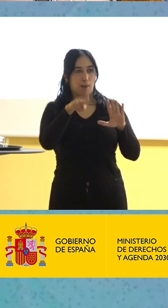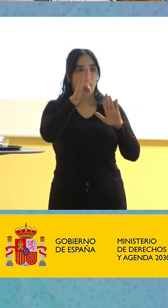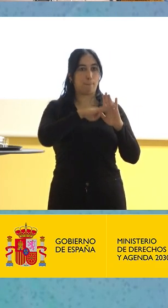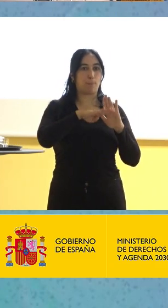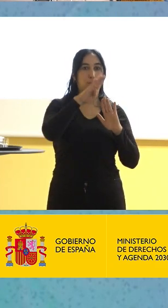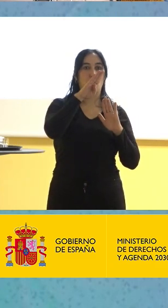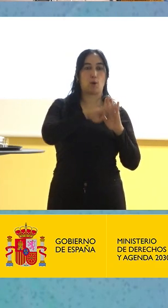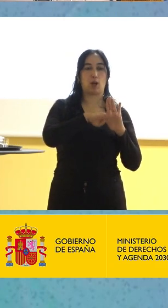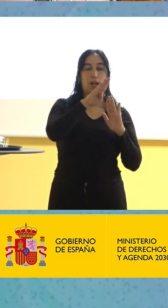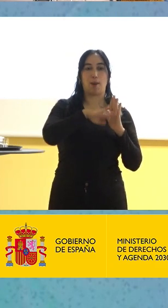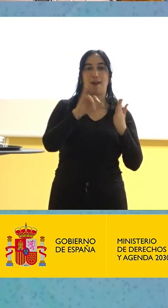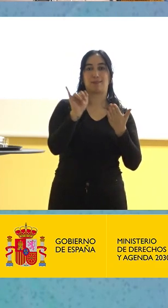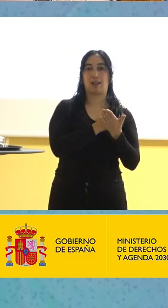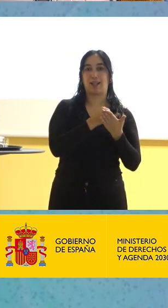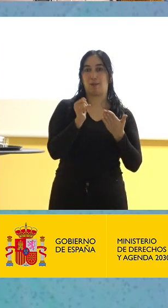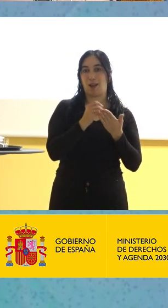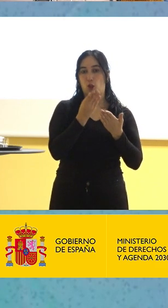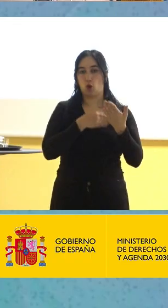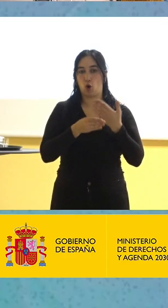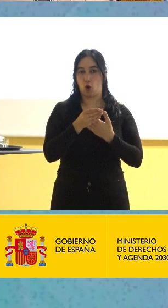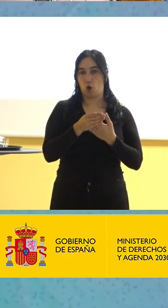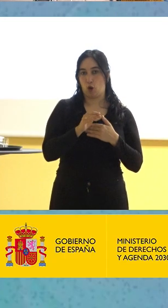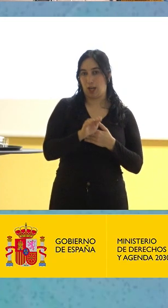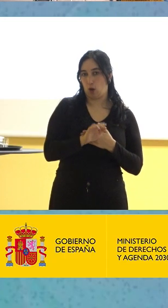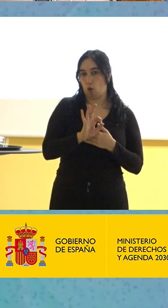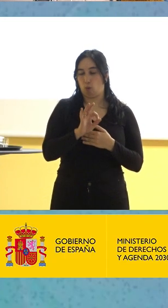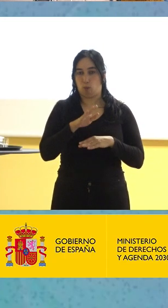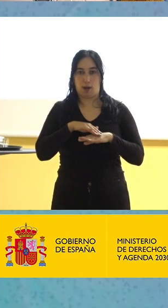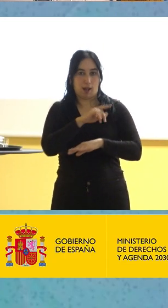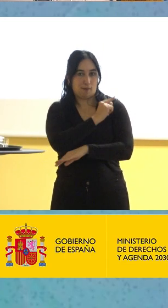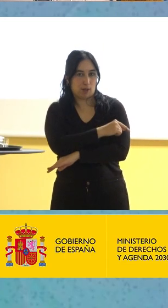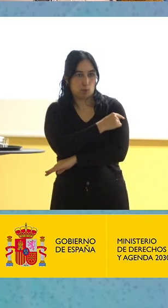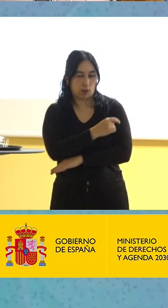programas de cribado neonatal o los programas de vacunación.